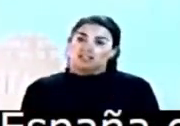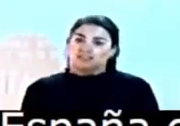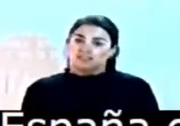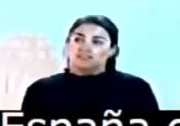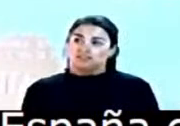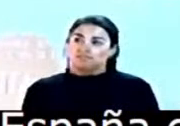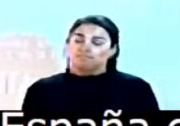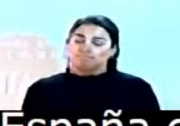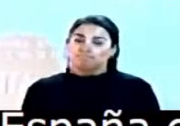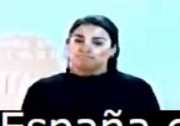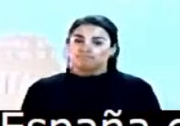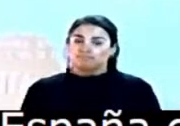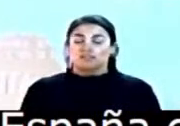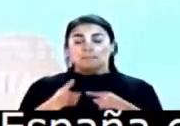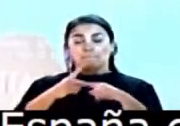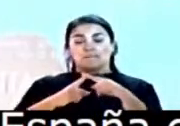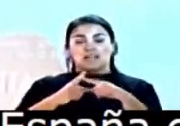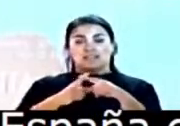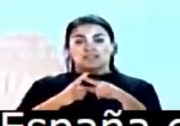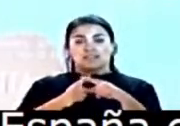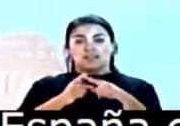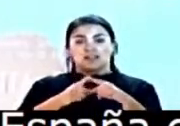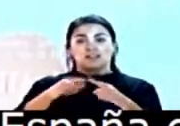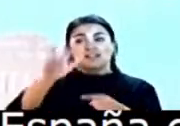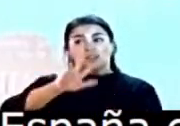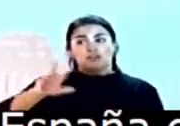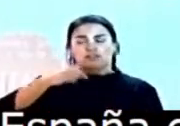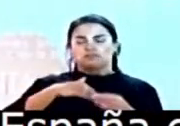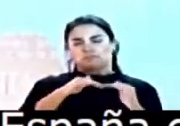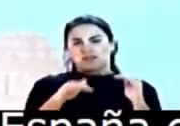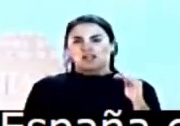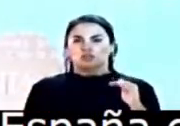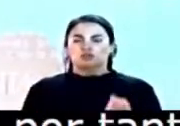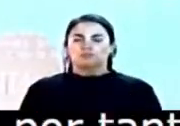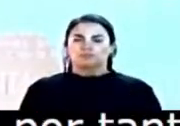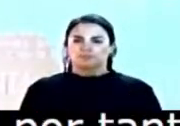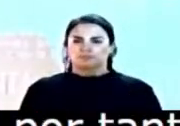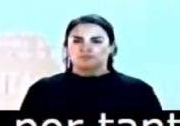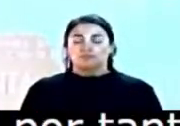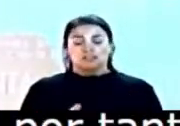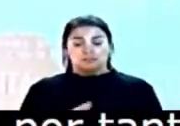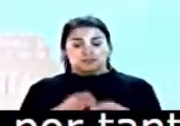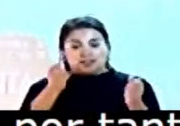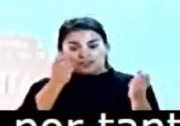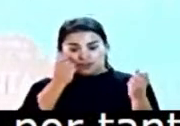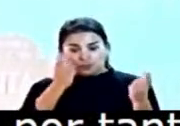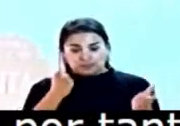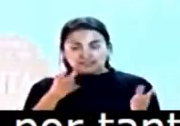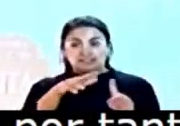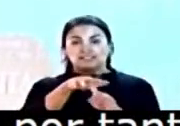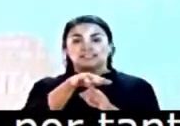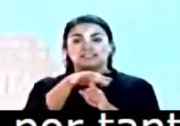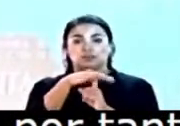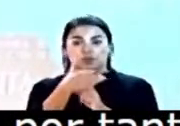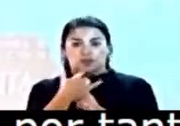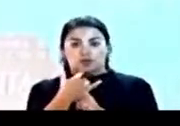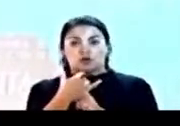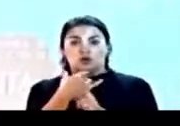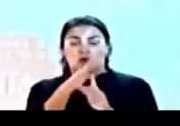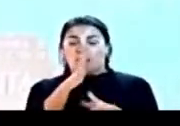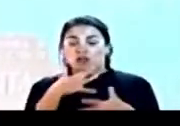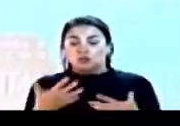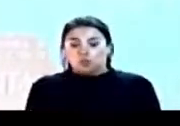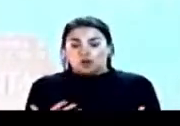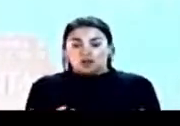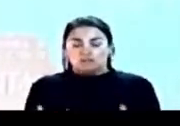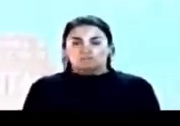por debajo de la media nacional. Para que nos demos cuenta de la situación,